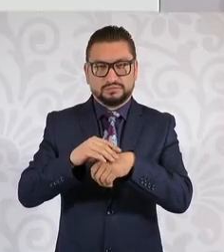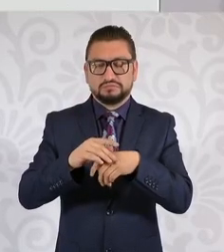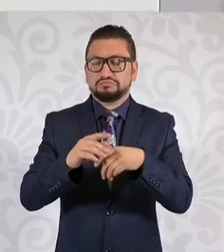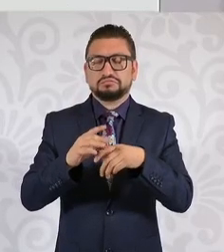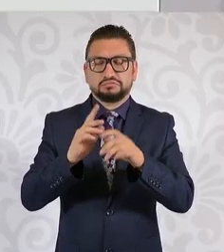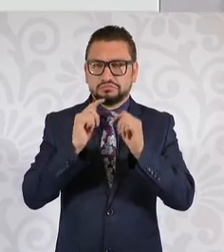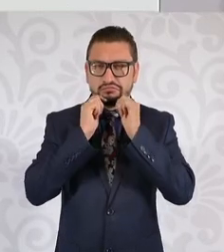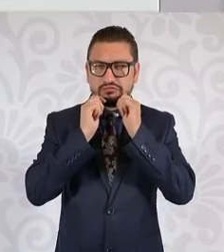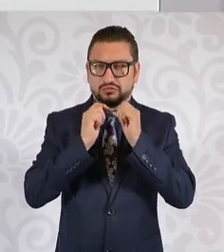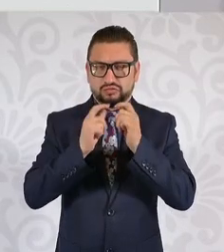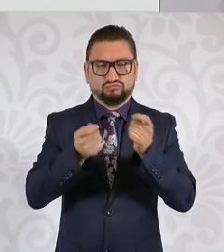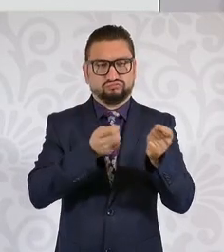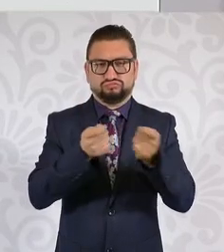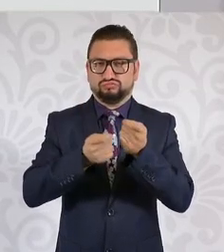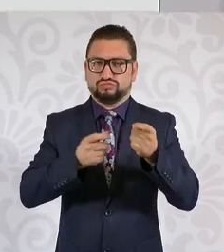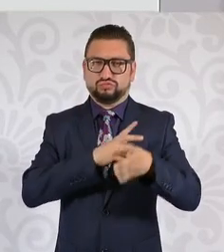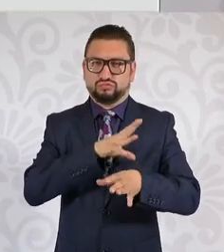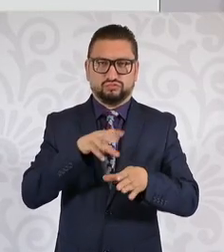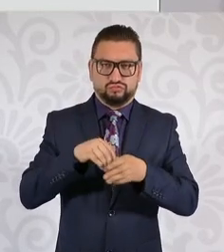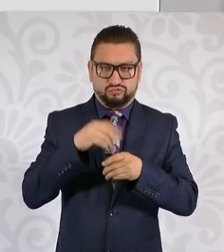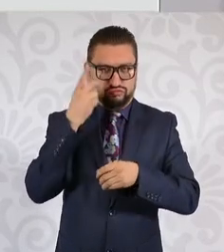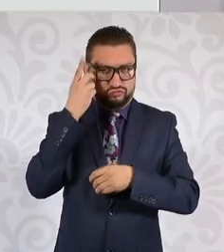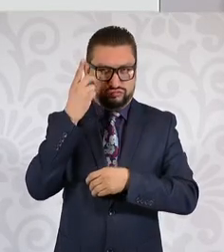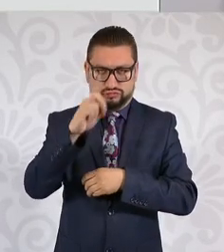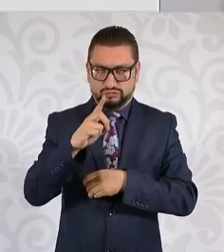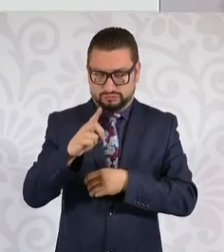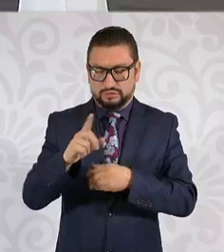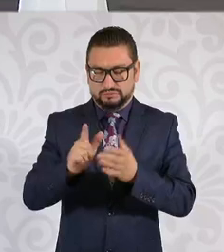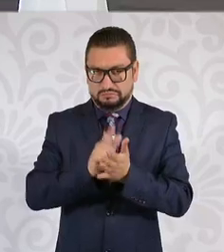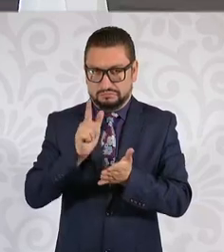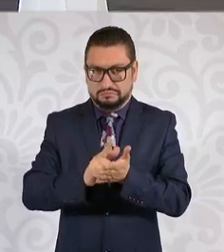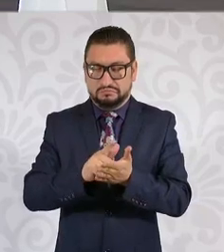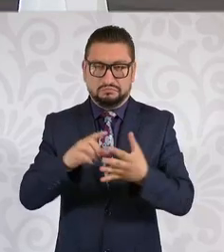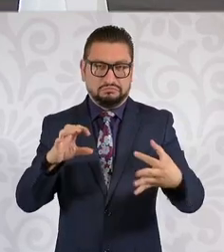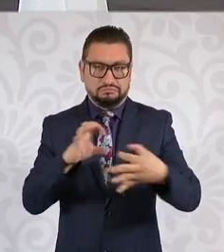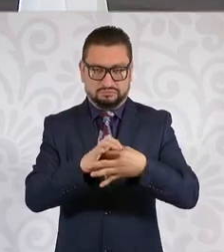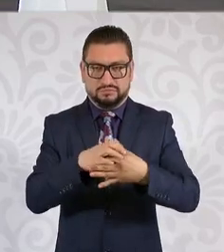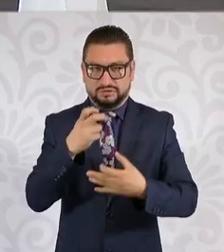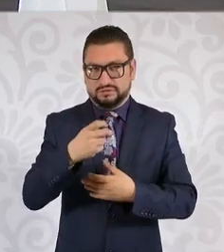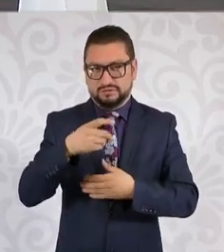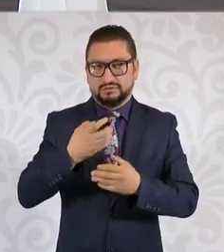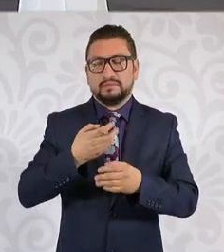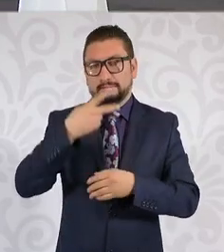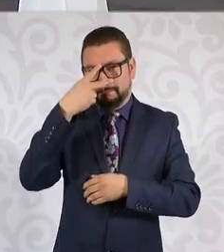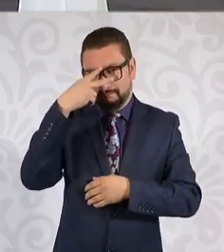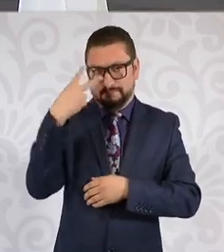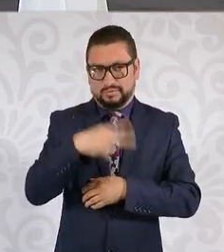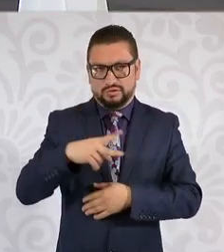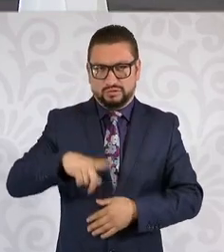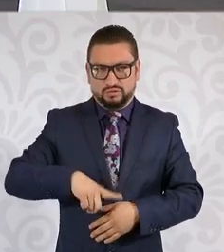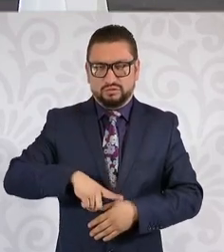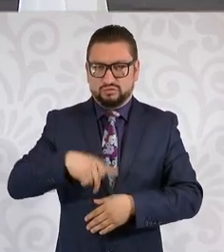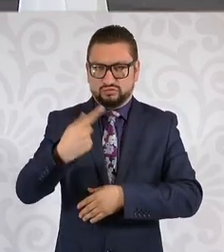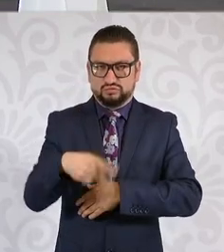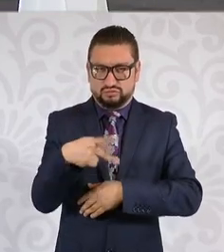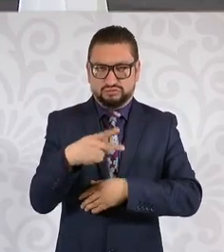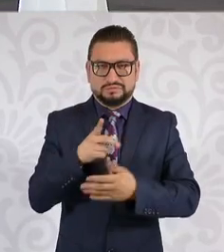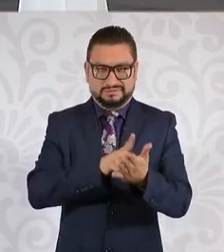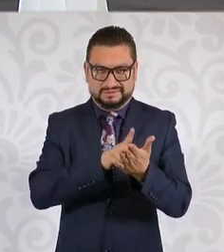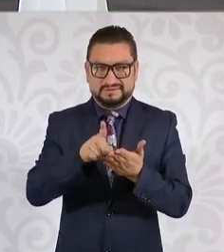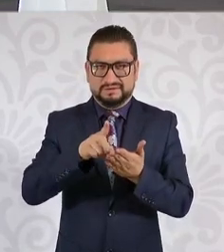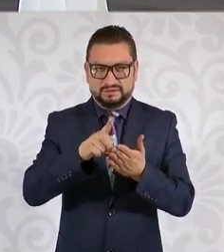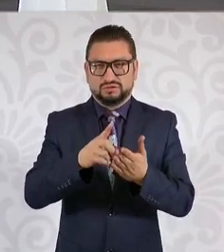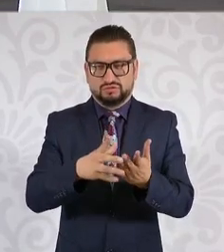establecerá el dominio de las respectivas vías de comunicación de acuerdo con las leyes de la materia. El Estado mexicano retoma el derecho de utilizar las vías